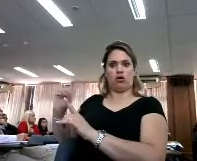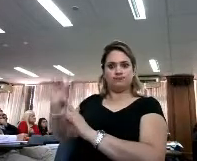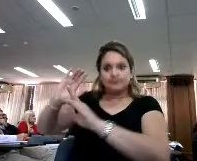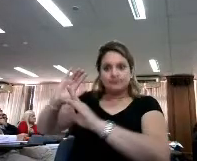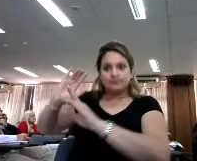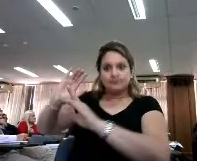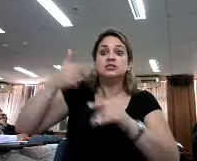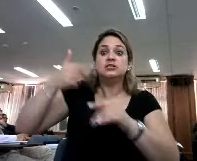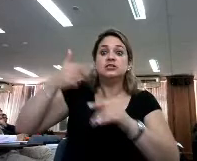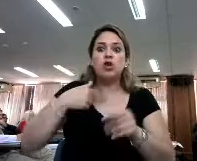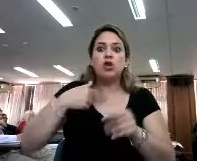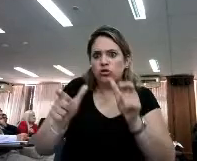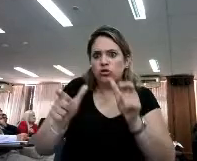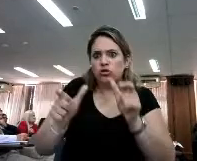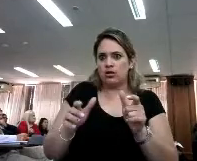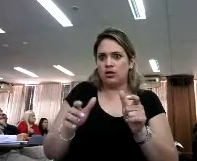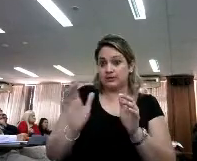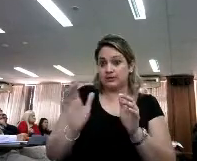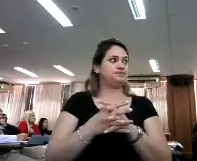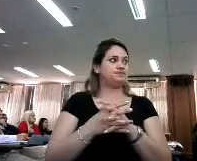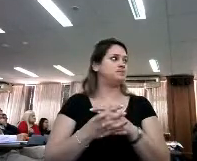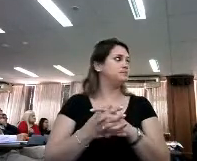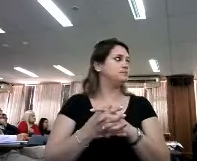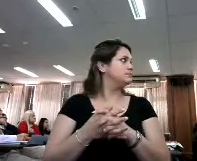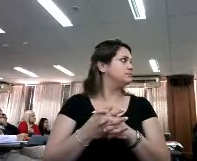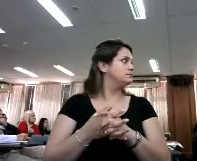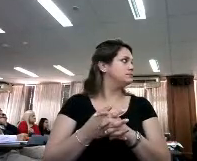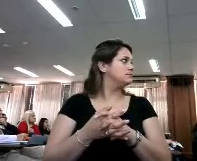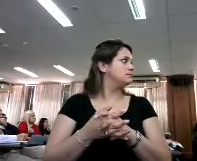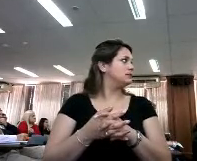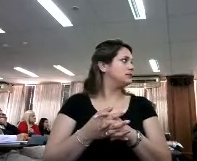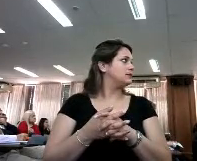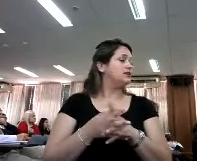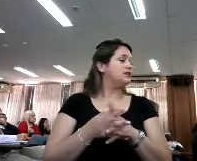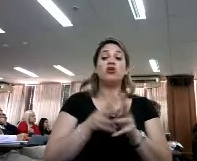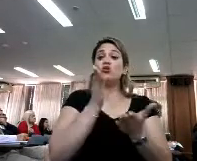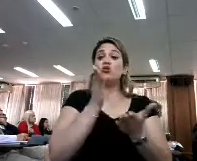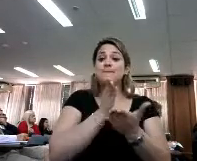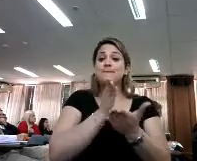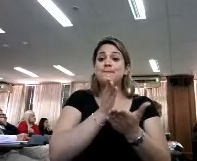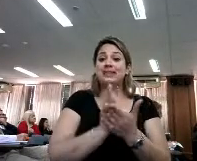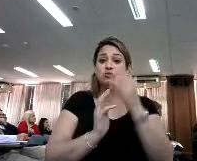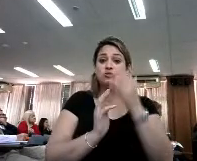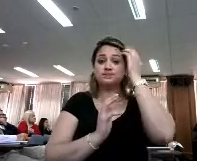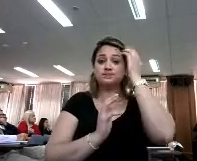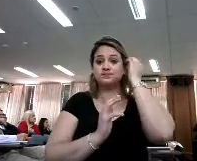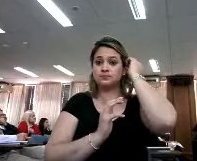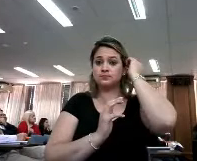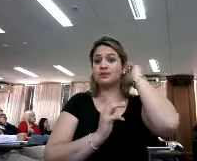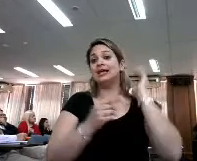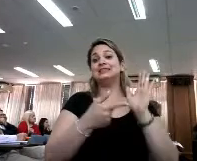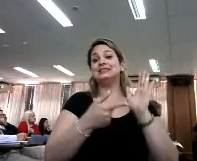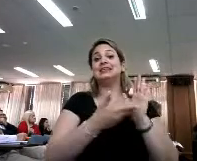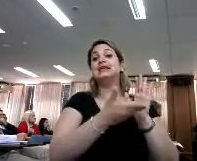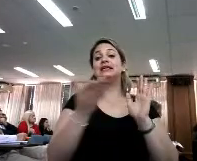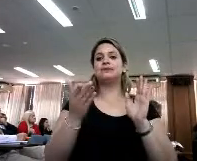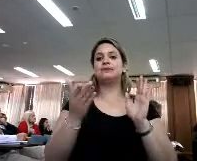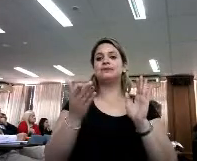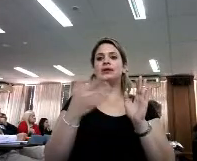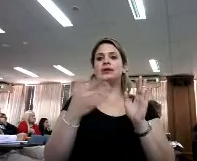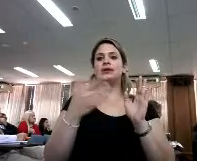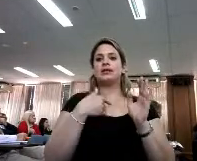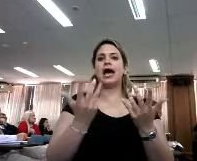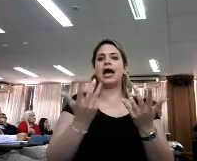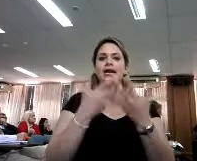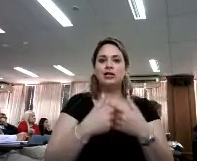tiene 100 millones de personas, por ejemplo. Bien, esas son limitaciones que se presentan asociadas